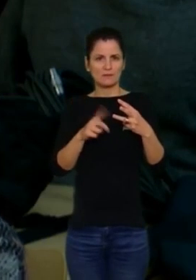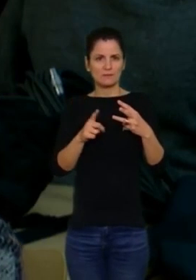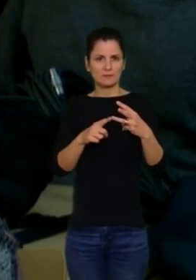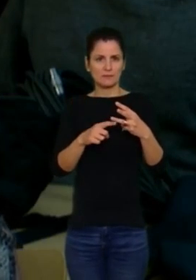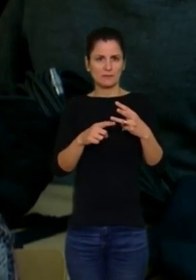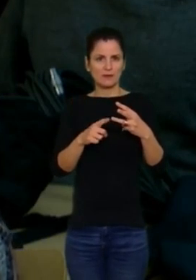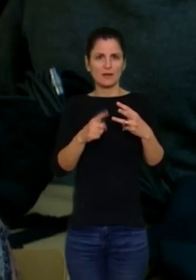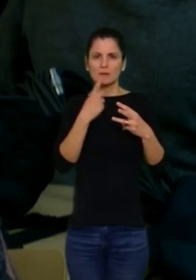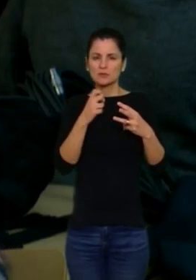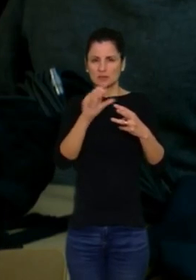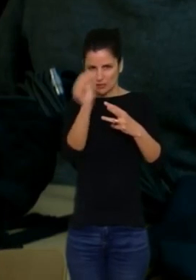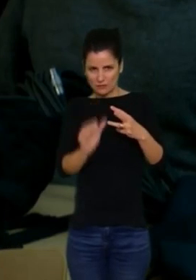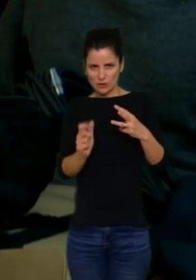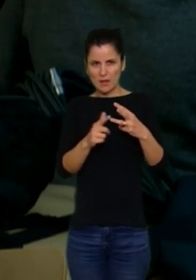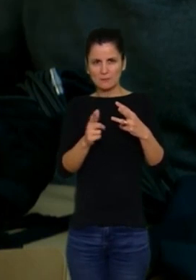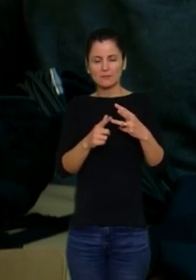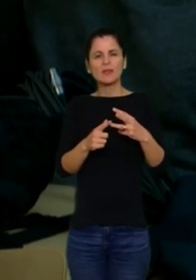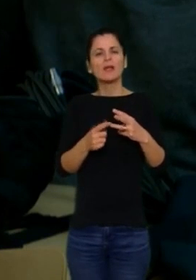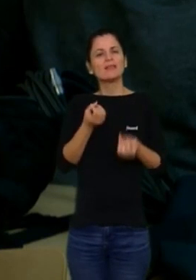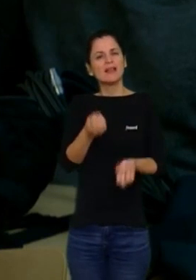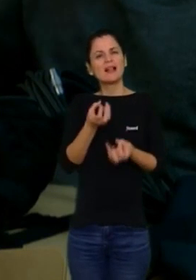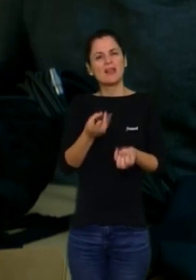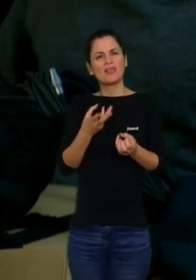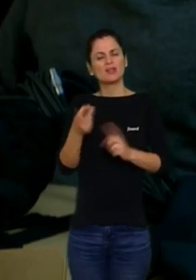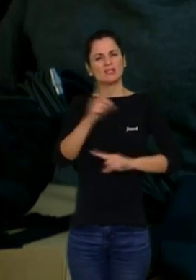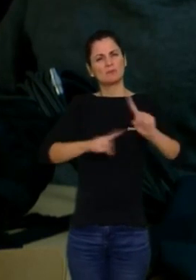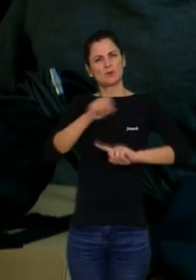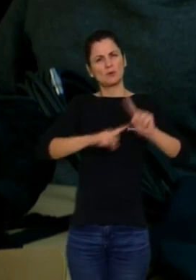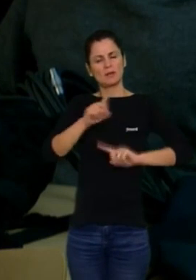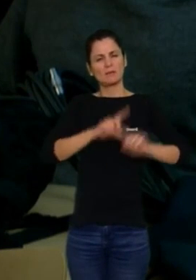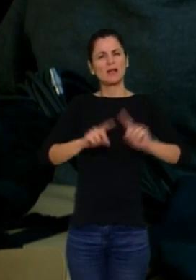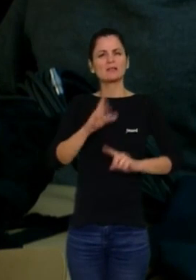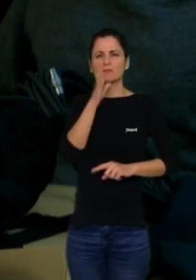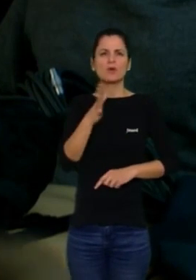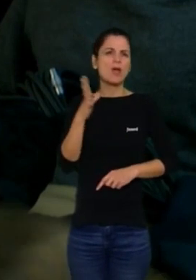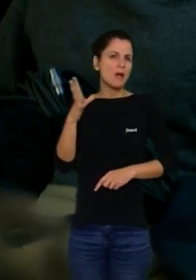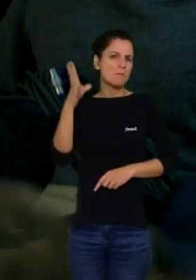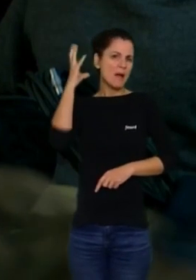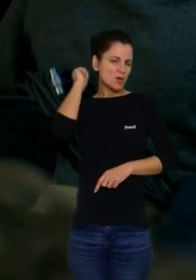pero lo preguntaré de otra manera. Ha habido unas polémicas declaraciones de Pablo Iglesias.